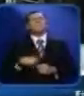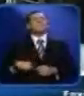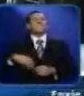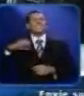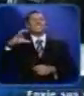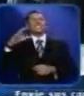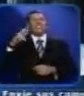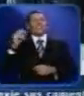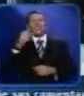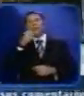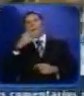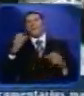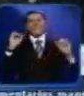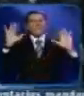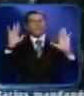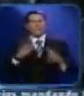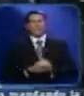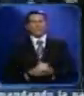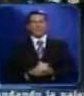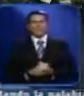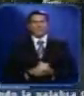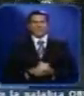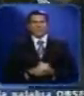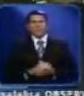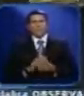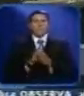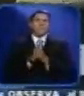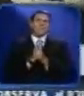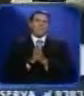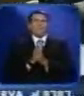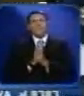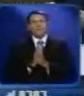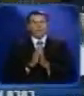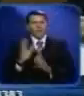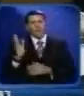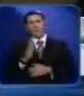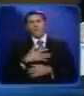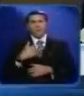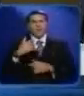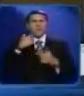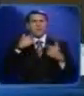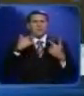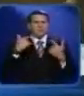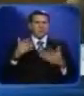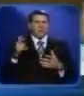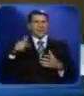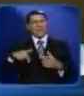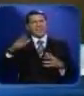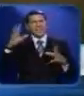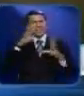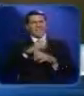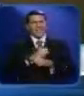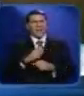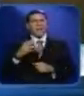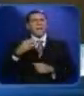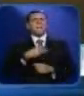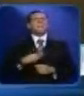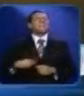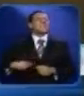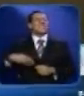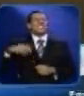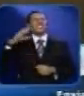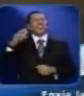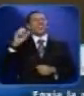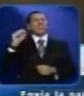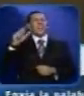mira, extraordinariamente fabuloso. Por favor, no se pueden perder esta noche el Micho Cosuera